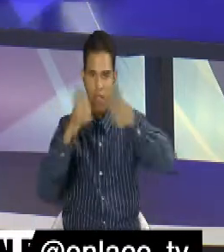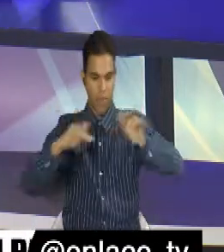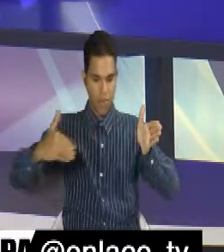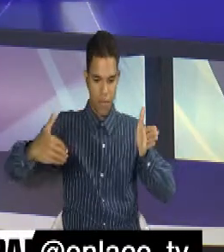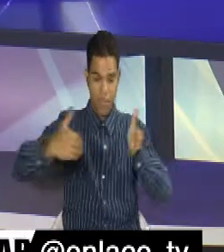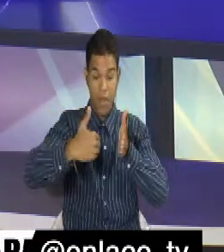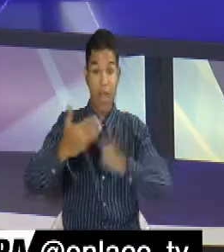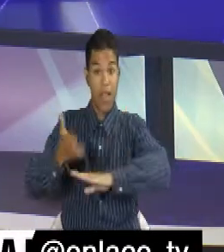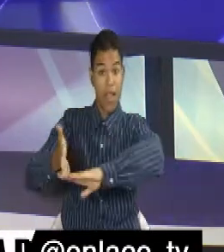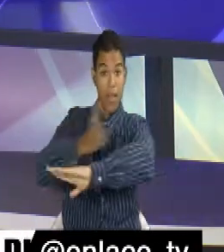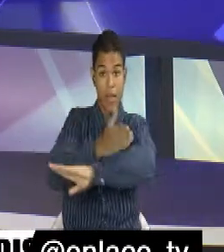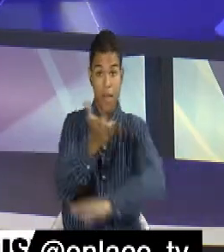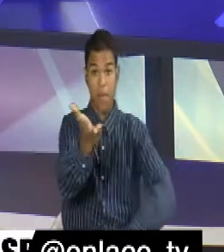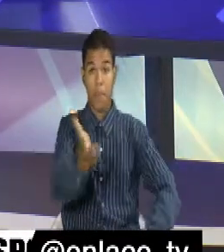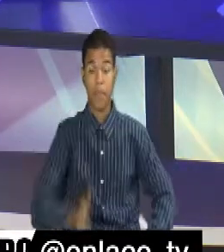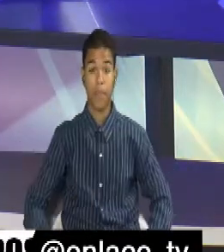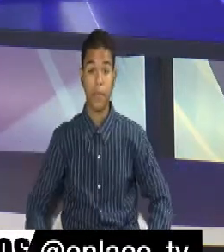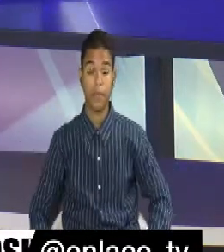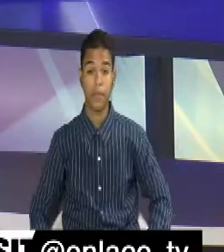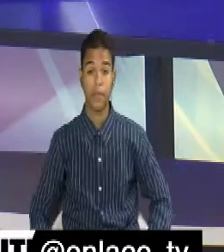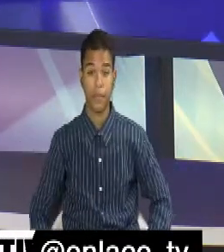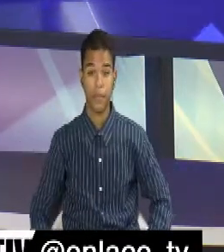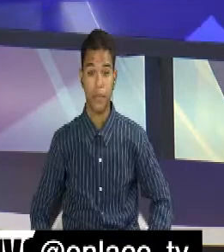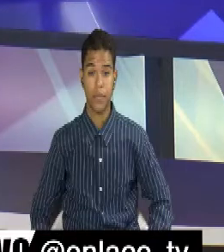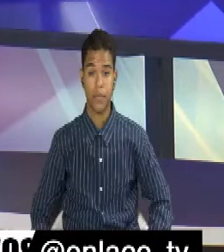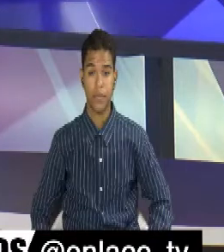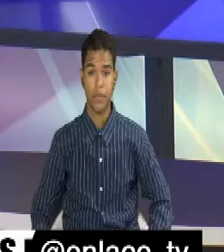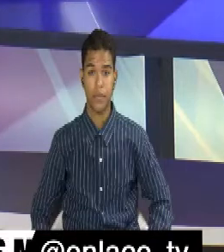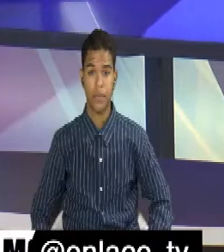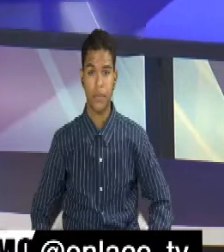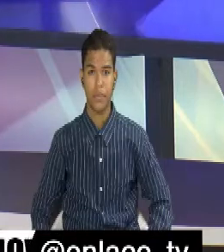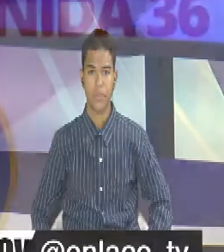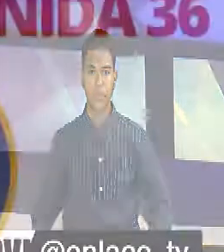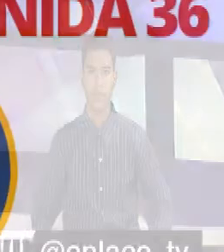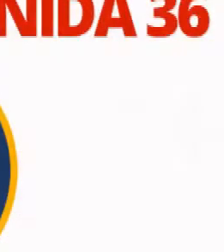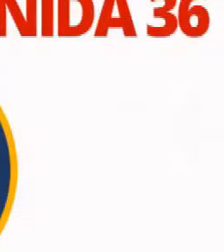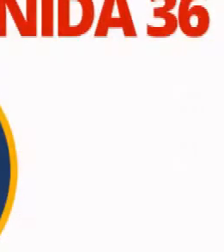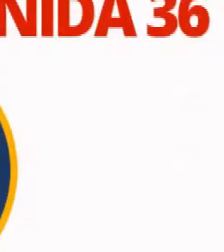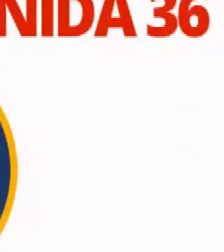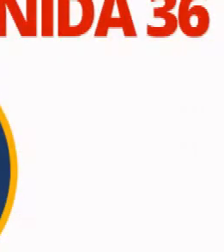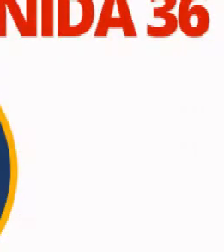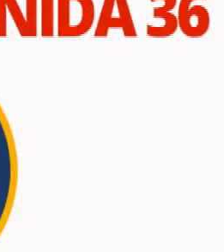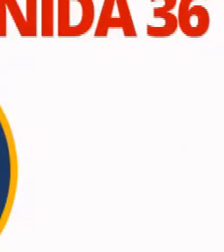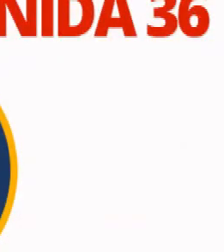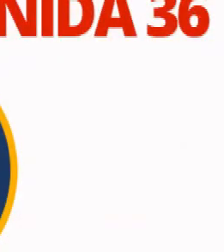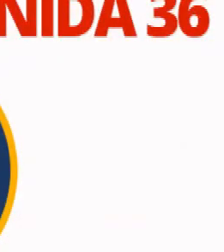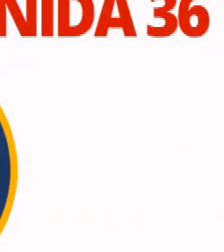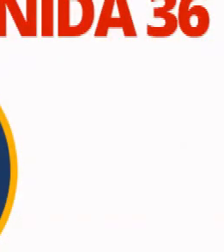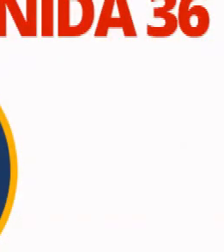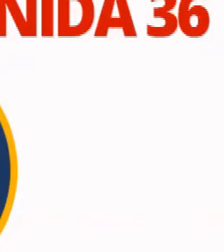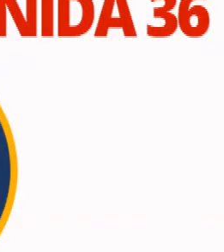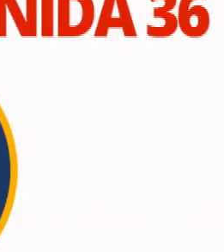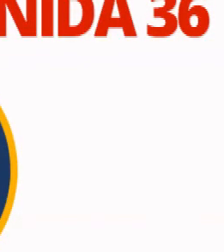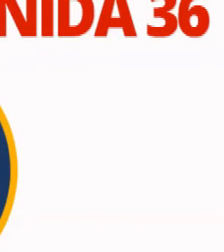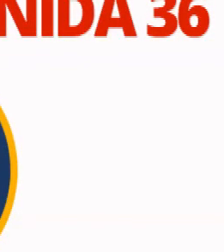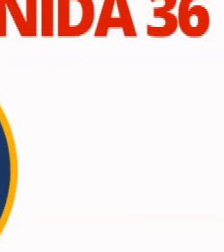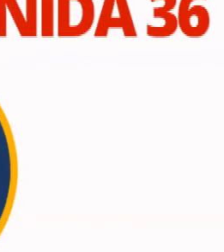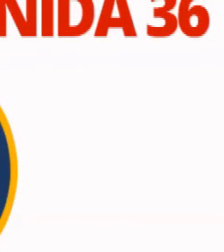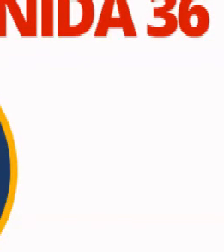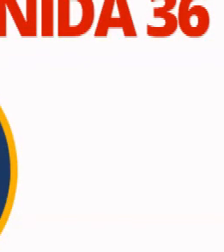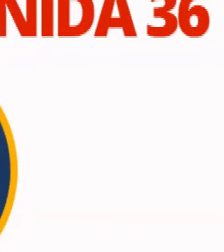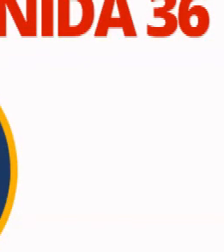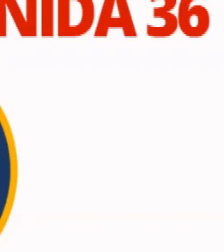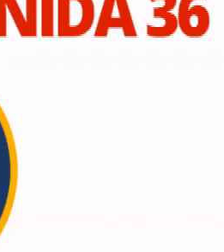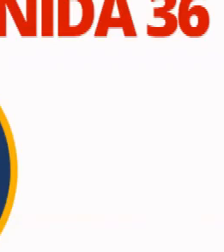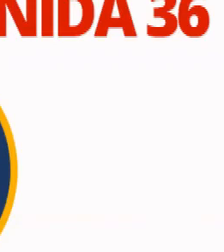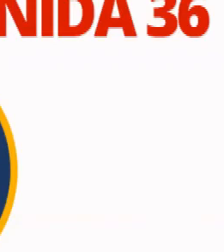Enlace Noticias. Antes de irnos, les recordamos materiales eléctricos, Electrofer, ilumina tu vida ahora también en la avenida